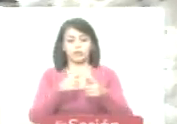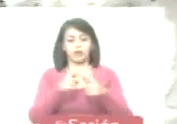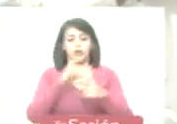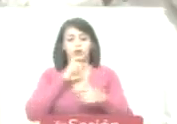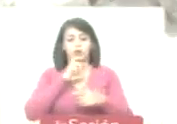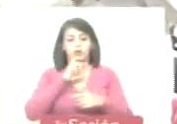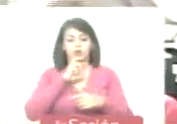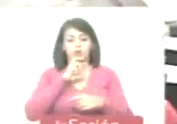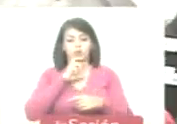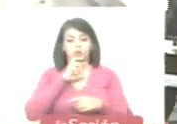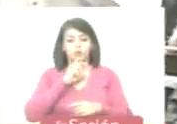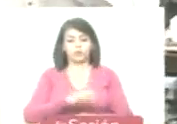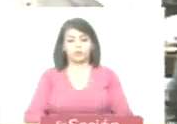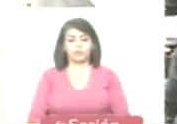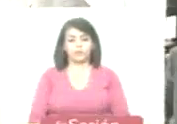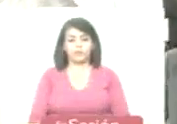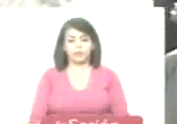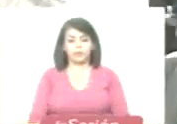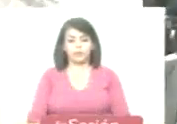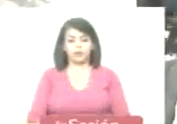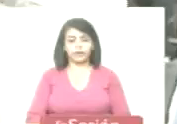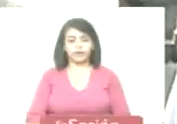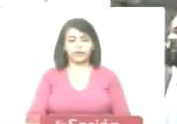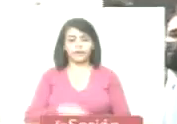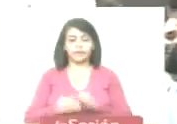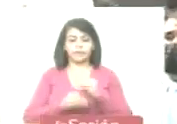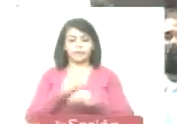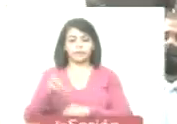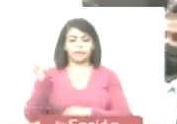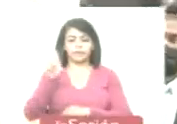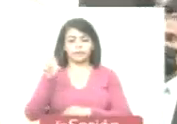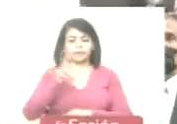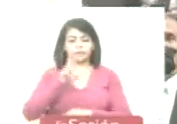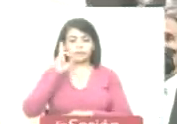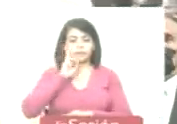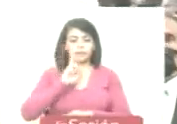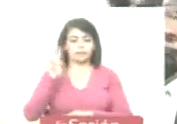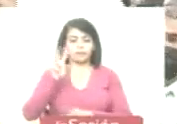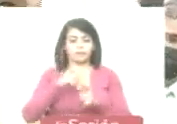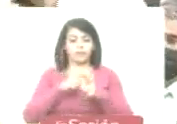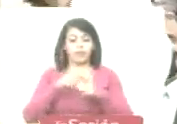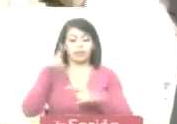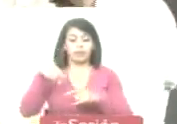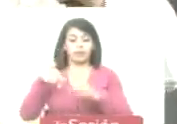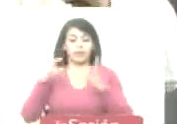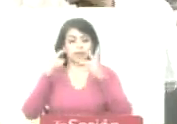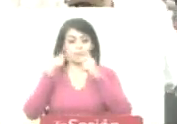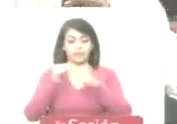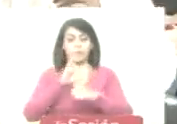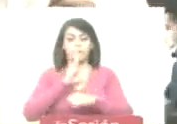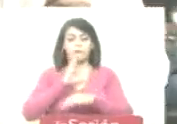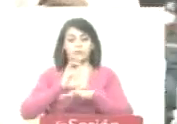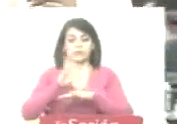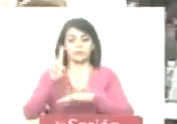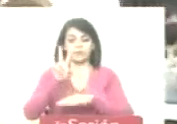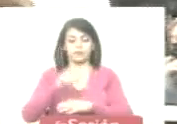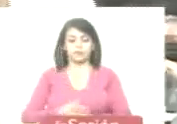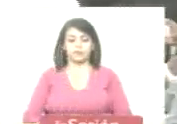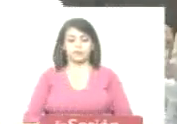oro, que es de la República, propiedad de la República y administra el Banco Central de